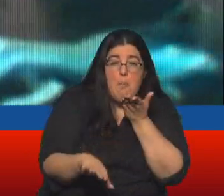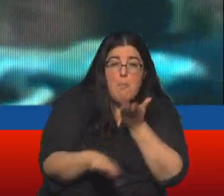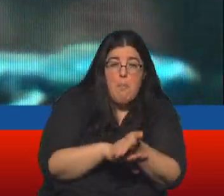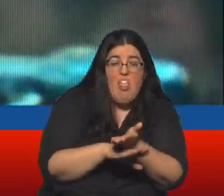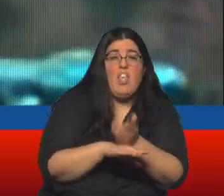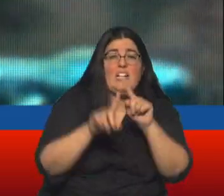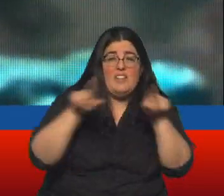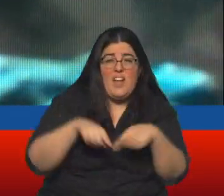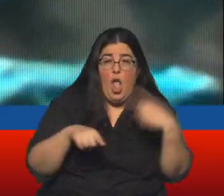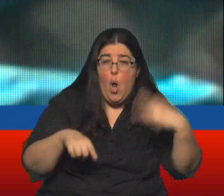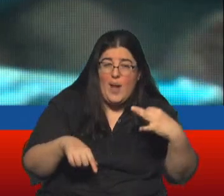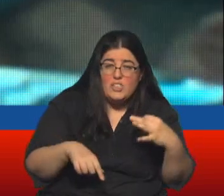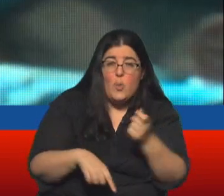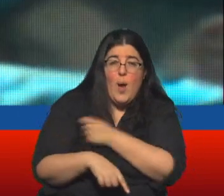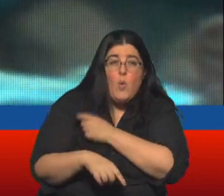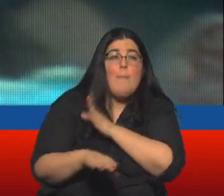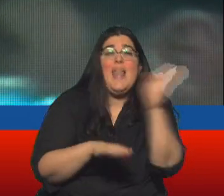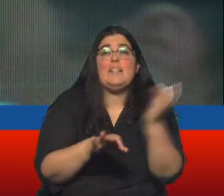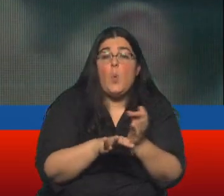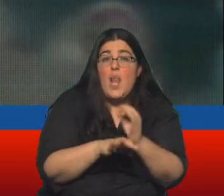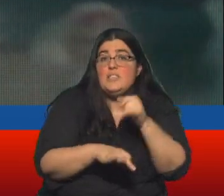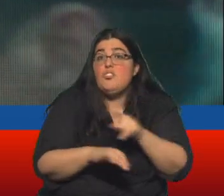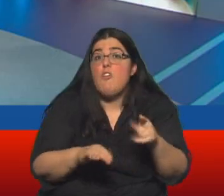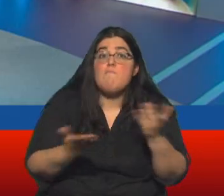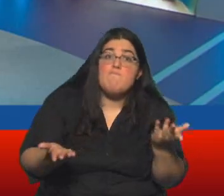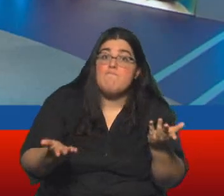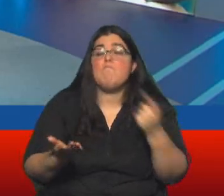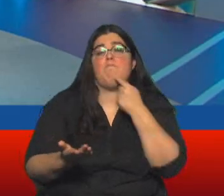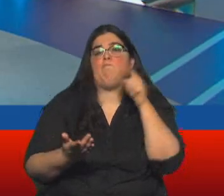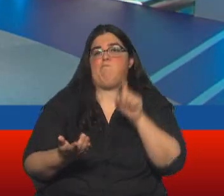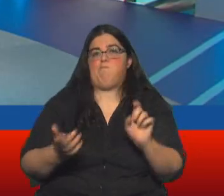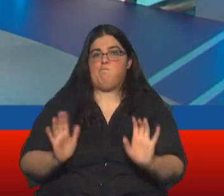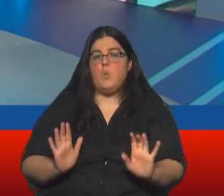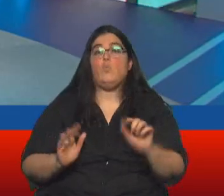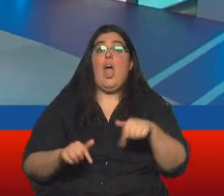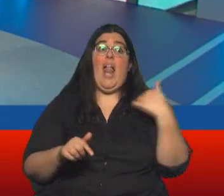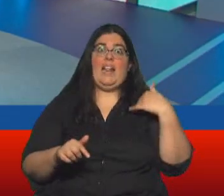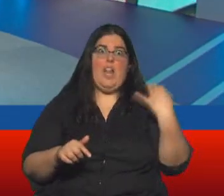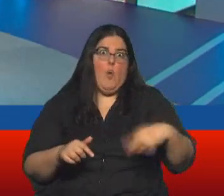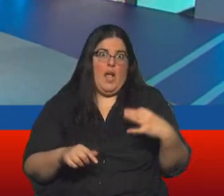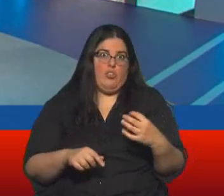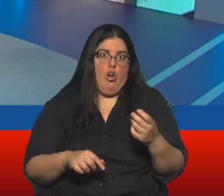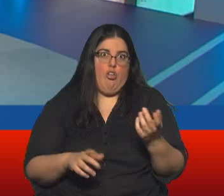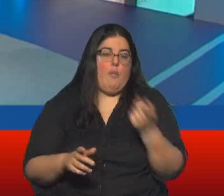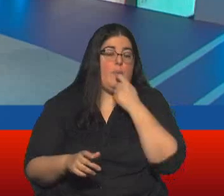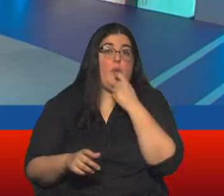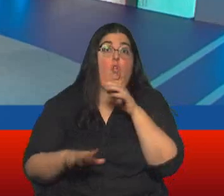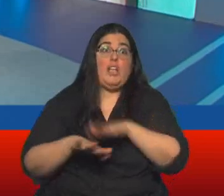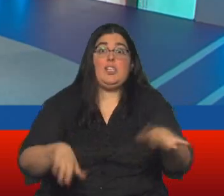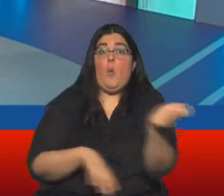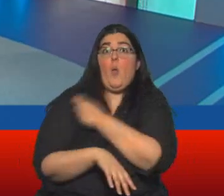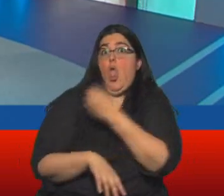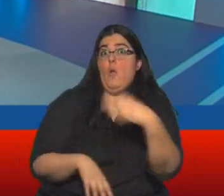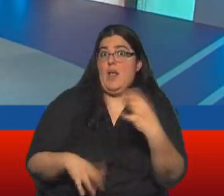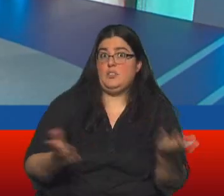de vacunación obligatorio a los chicos para ir a la escuela, por ejemplo. Es una pregunta. Ahora en Argentina es obligatorio, por ejemplo, que los chicos estén vacunados. No te